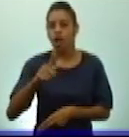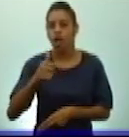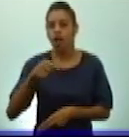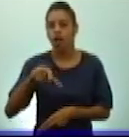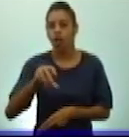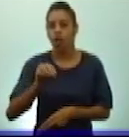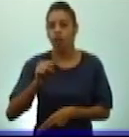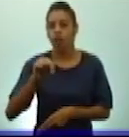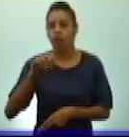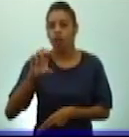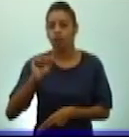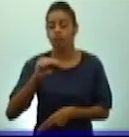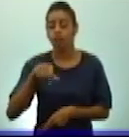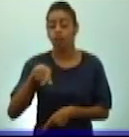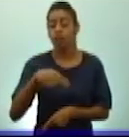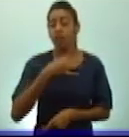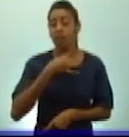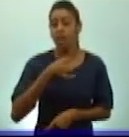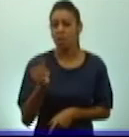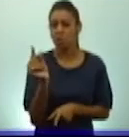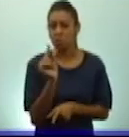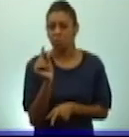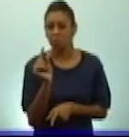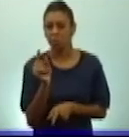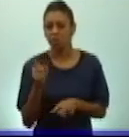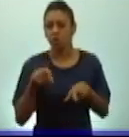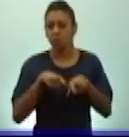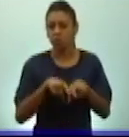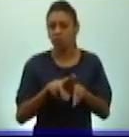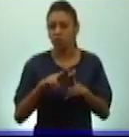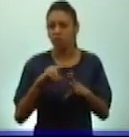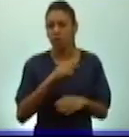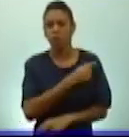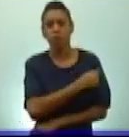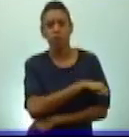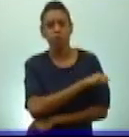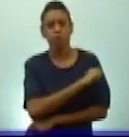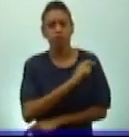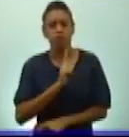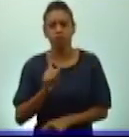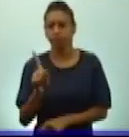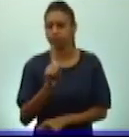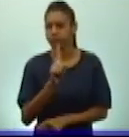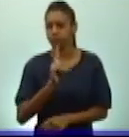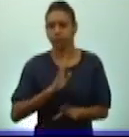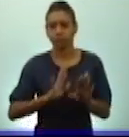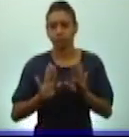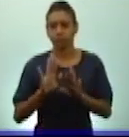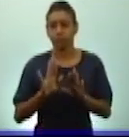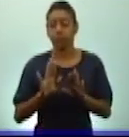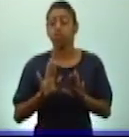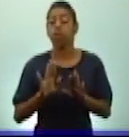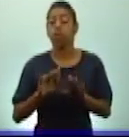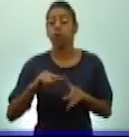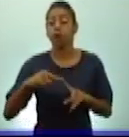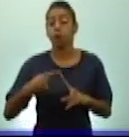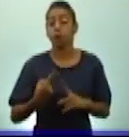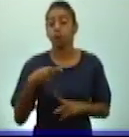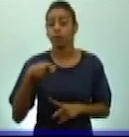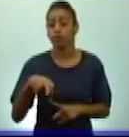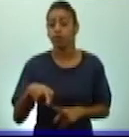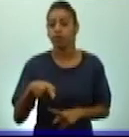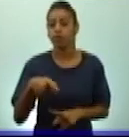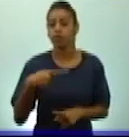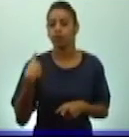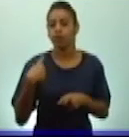los únicos ejemplos de unidad del pueblo en defensa de la revolución? Y es por eso entonces que te propongo